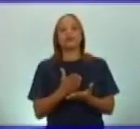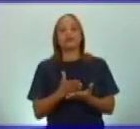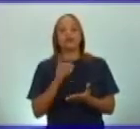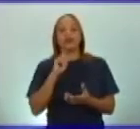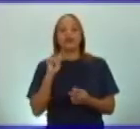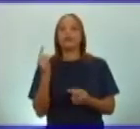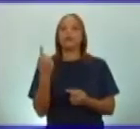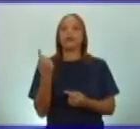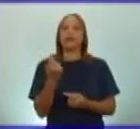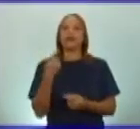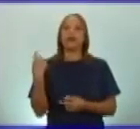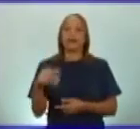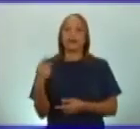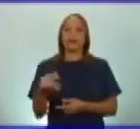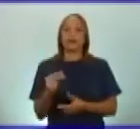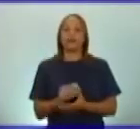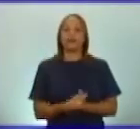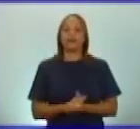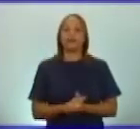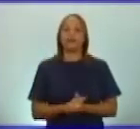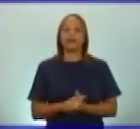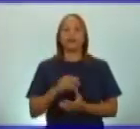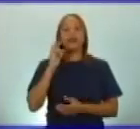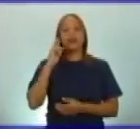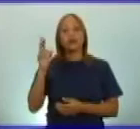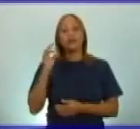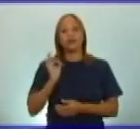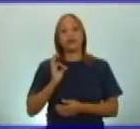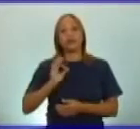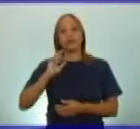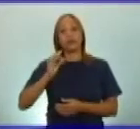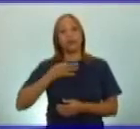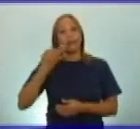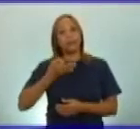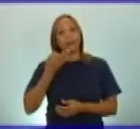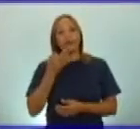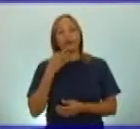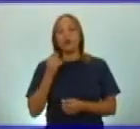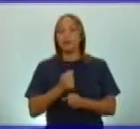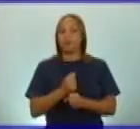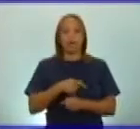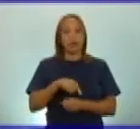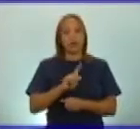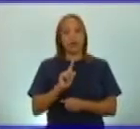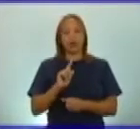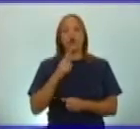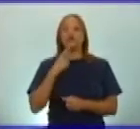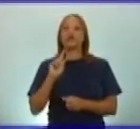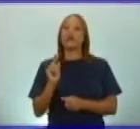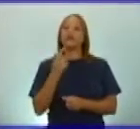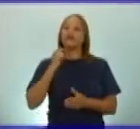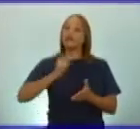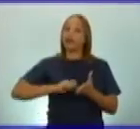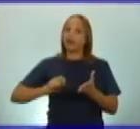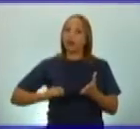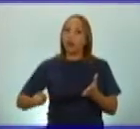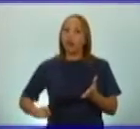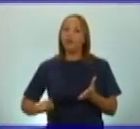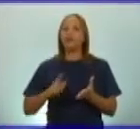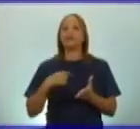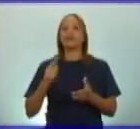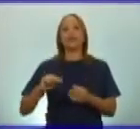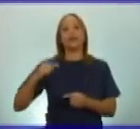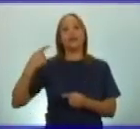primera actividad del encuentro de hoy. Recuerden que siempre les digo, no es para que trabajen en este momento, es para que ustedes lo anoten en sus libretas y luego en